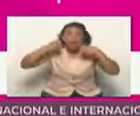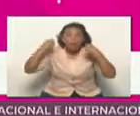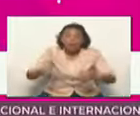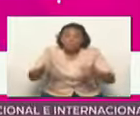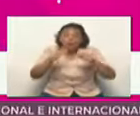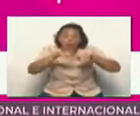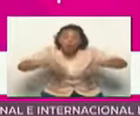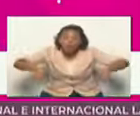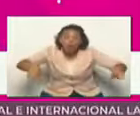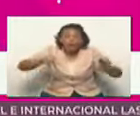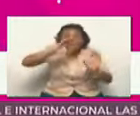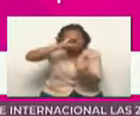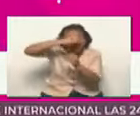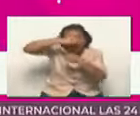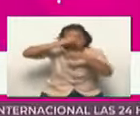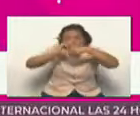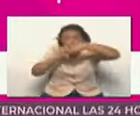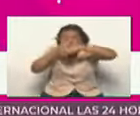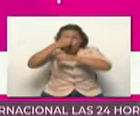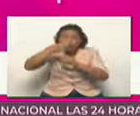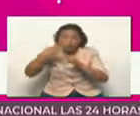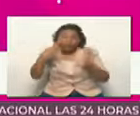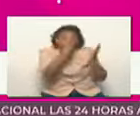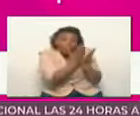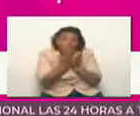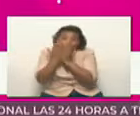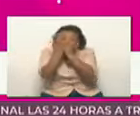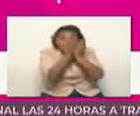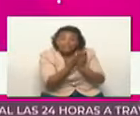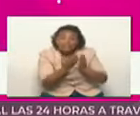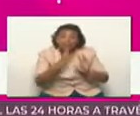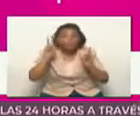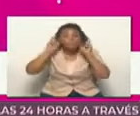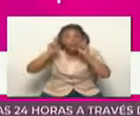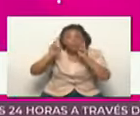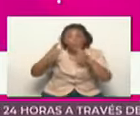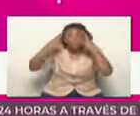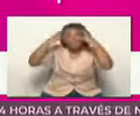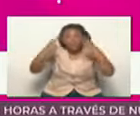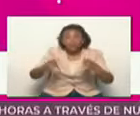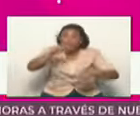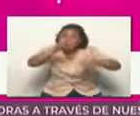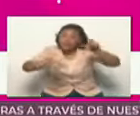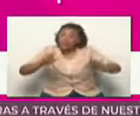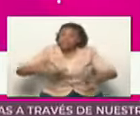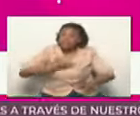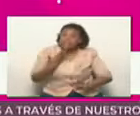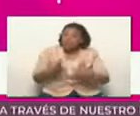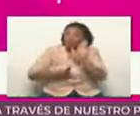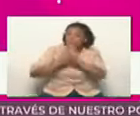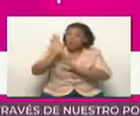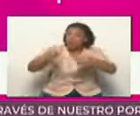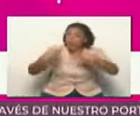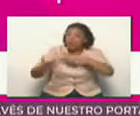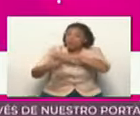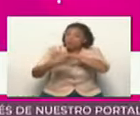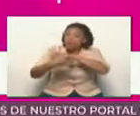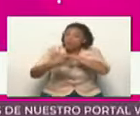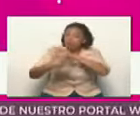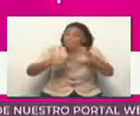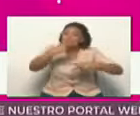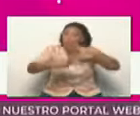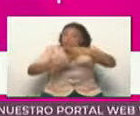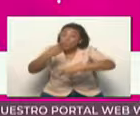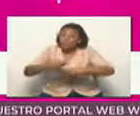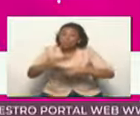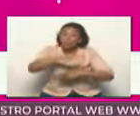estación hidrobiológica que forma parte de un espacio de investigación, pero también de formación de talento humano, que desarrolla nuevas tecnologías en la producción